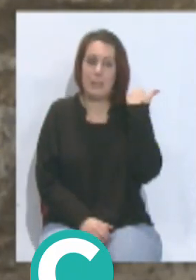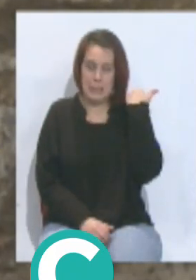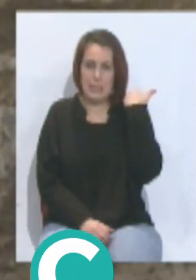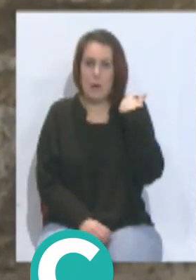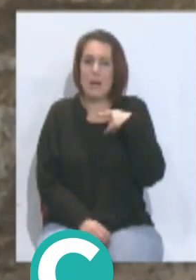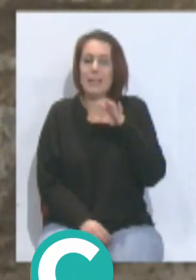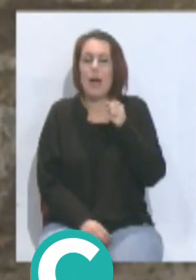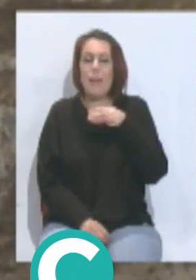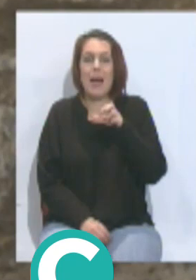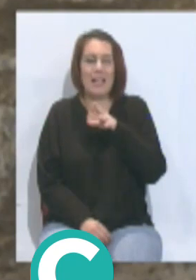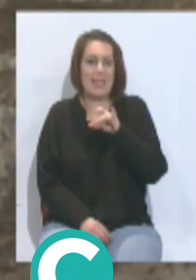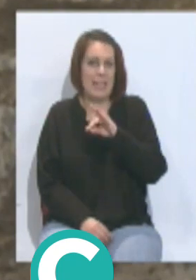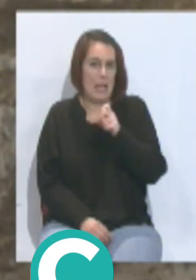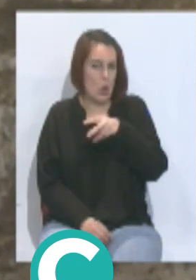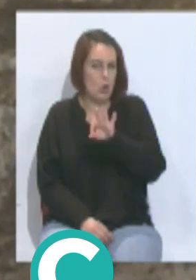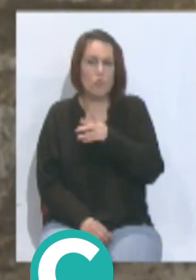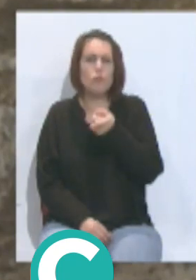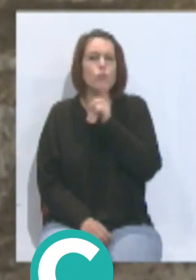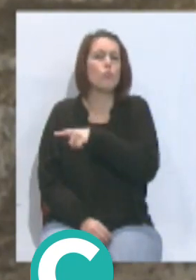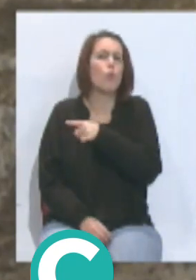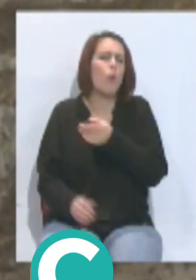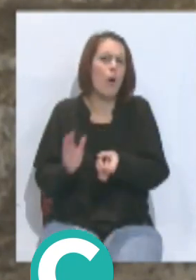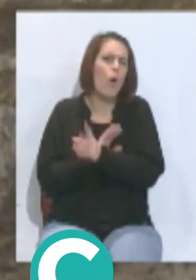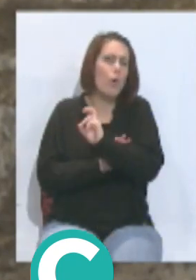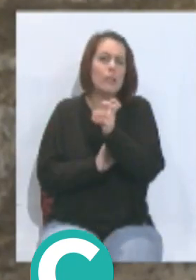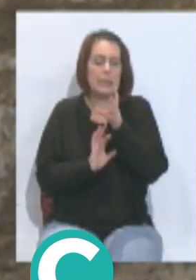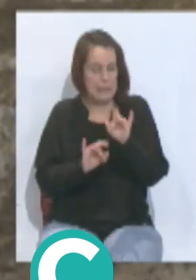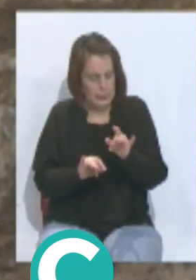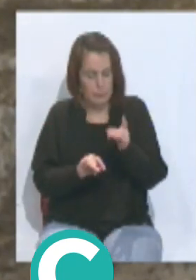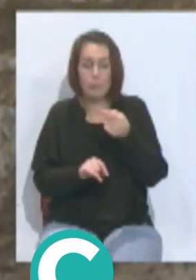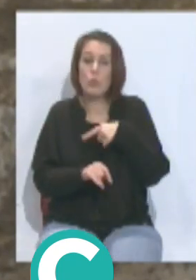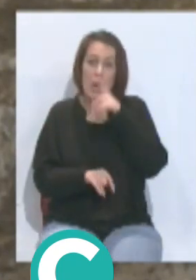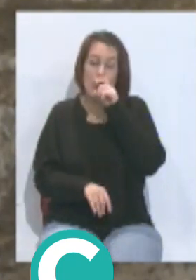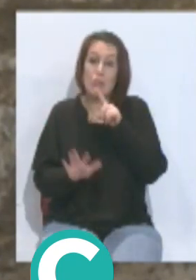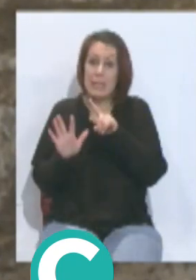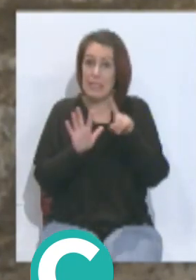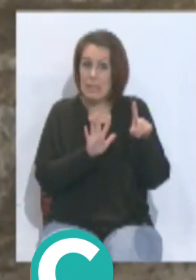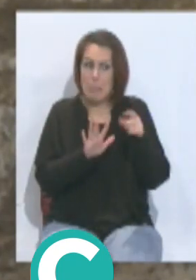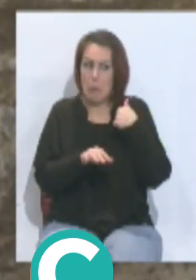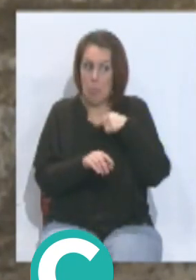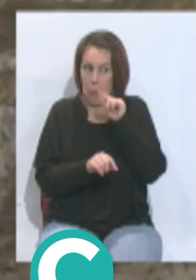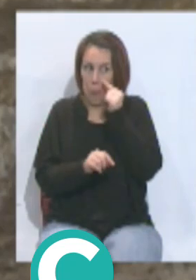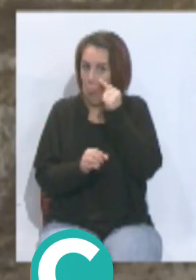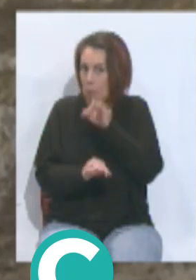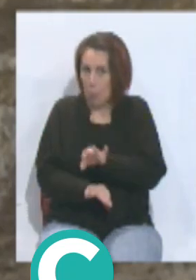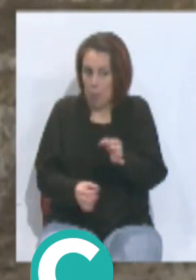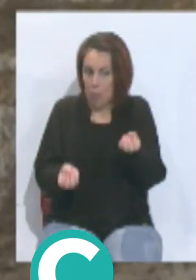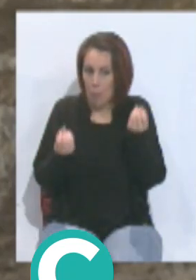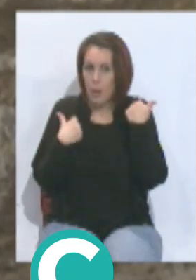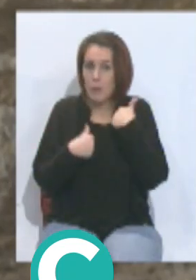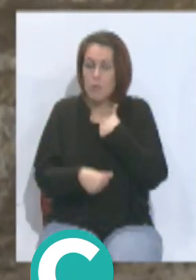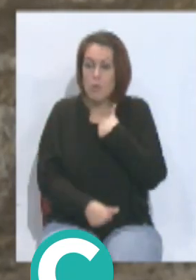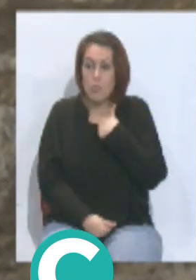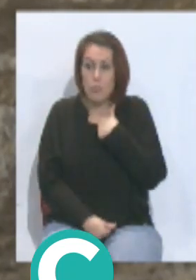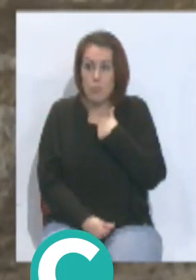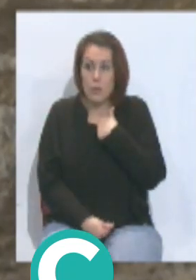tú sacaste la inclusión carnavalesca, ¿no? Ahí está. Eso fue en el 76, pero ahí no me enteraba yo de nada todavía. Yo estaba todavía